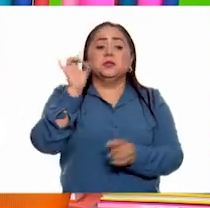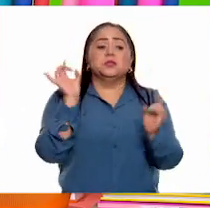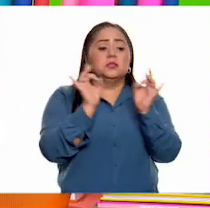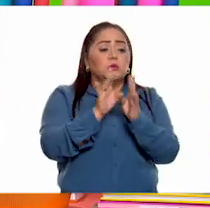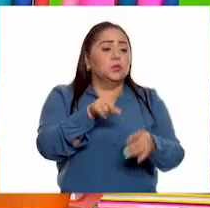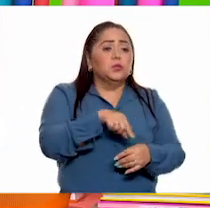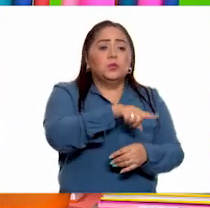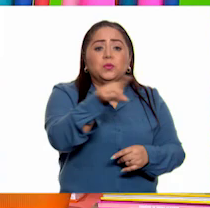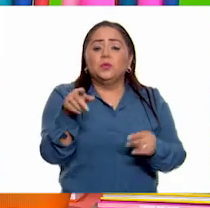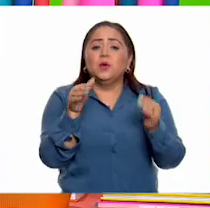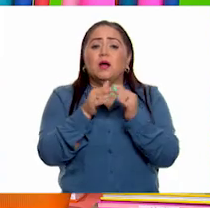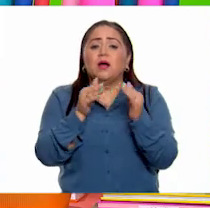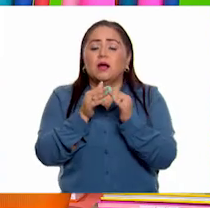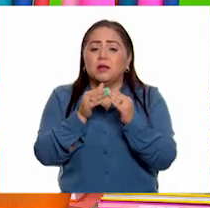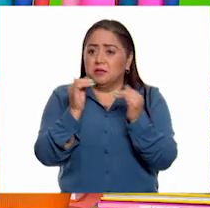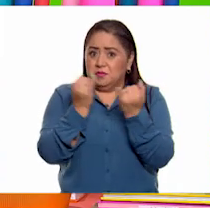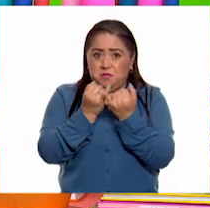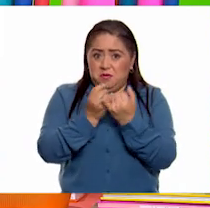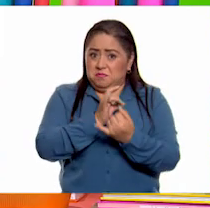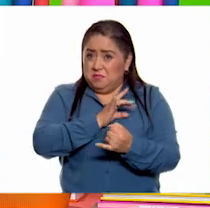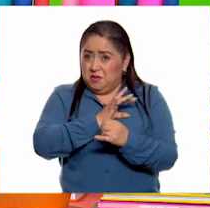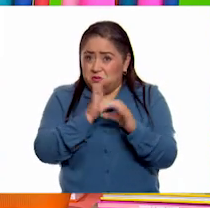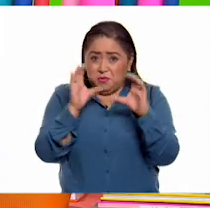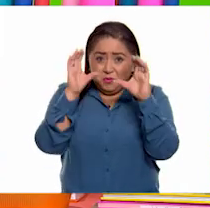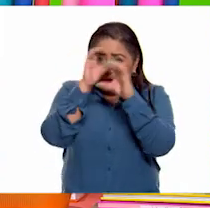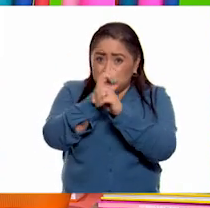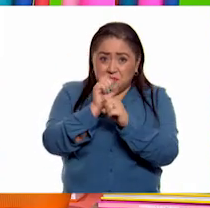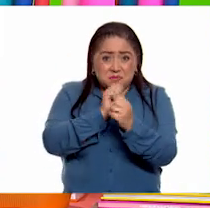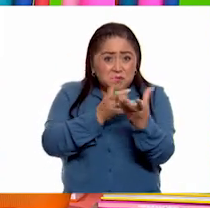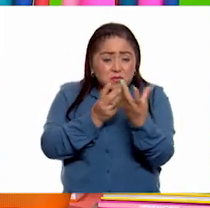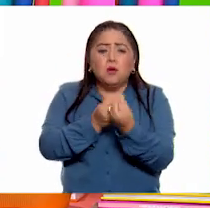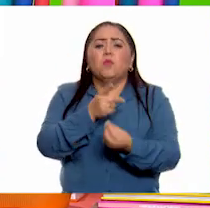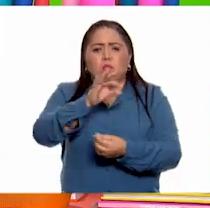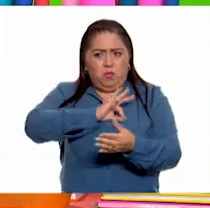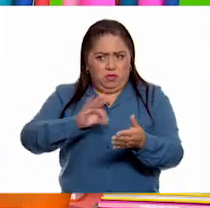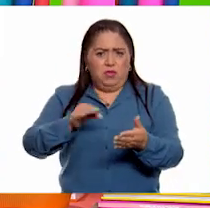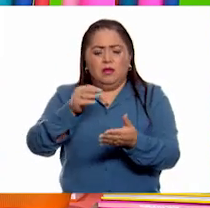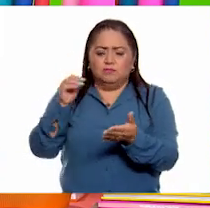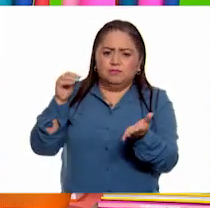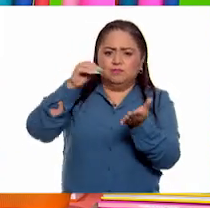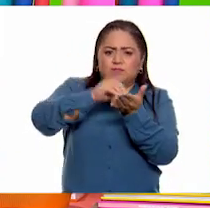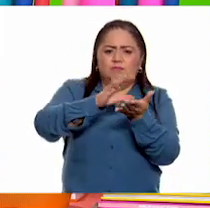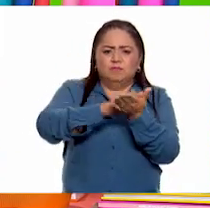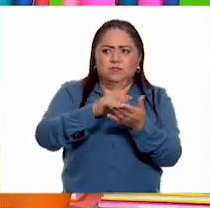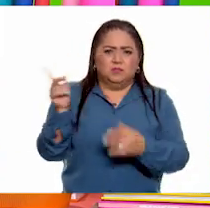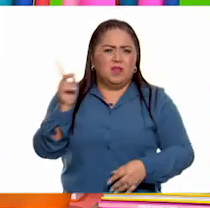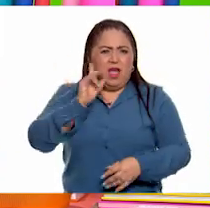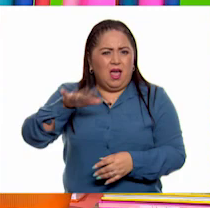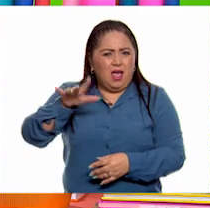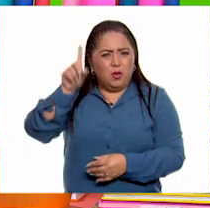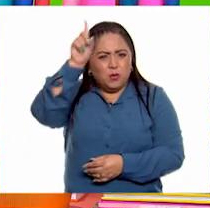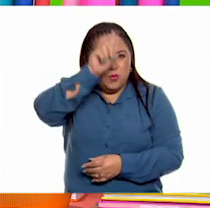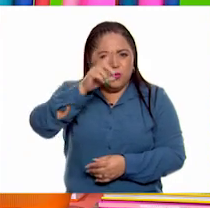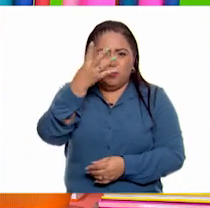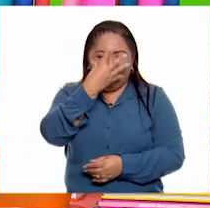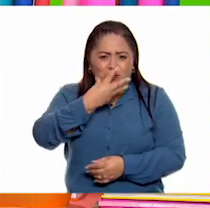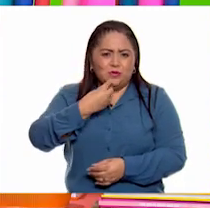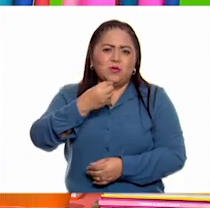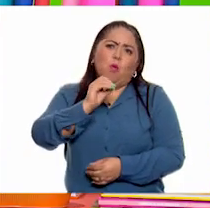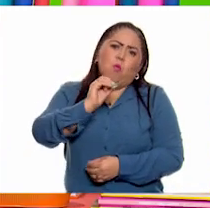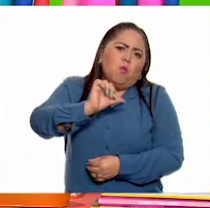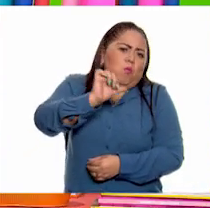alguno de ustedes en casa comparte el miedo a la oscuridad conmigo, pueden poner en práctica este bello consejo o buscar